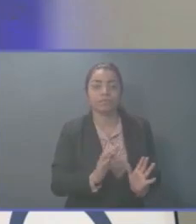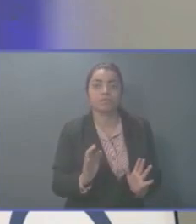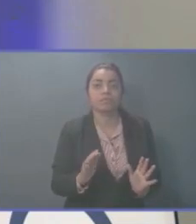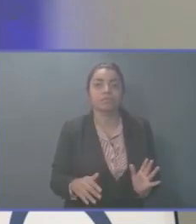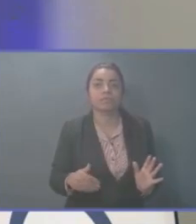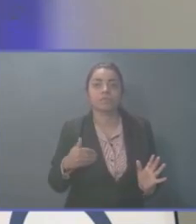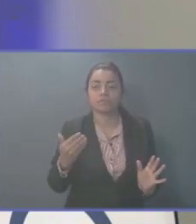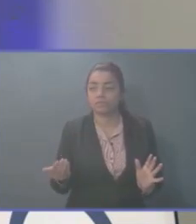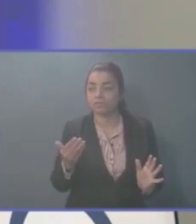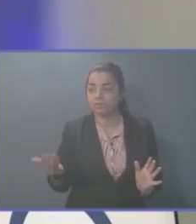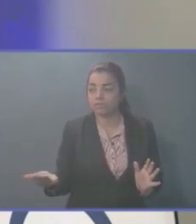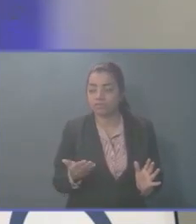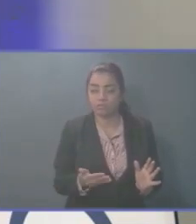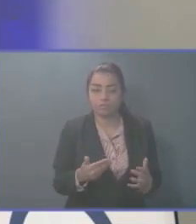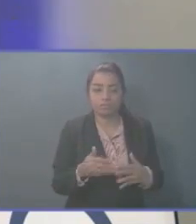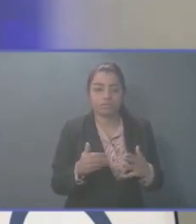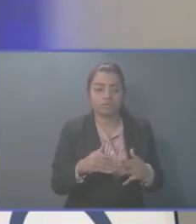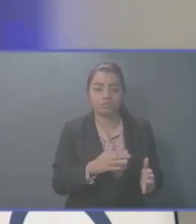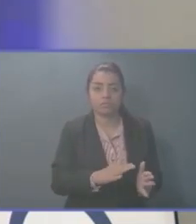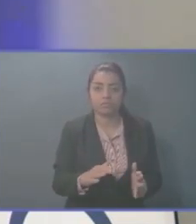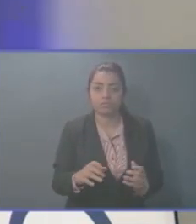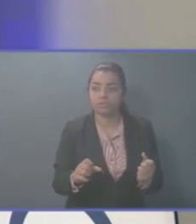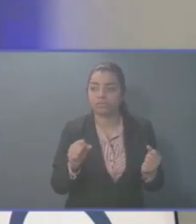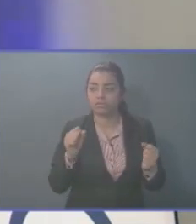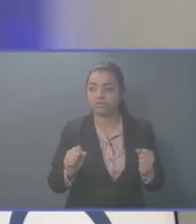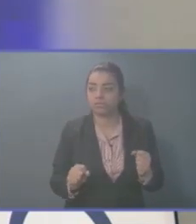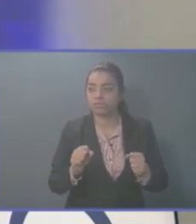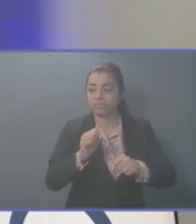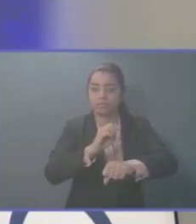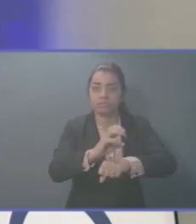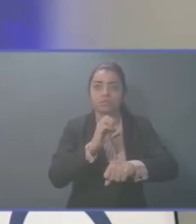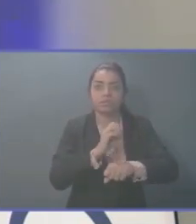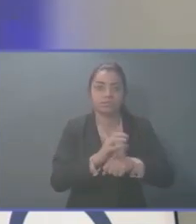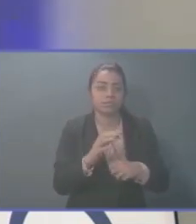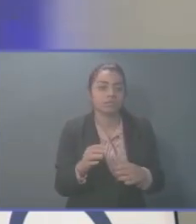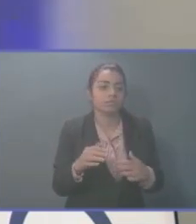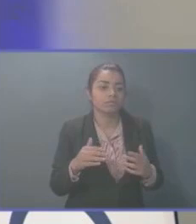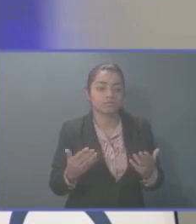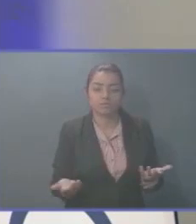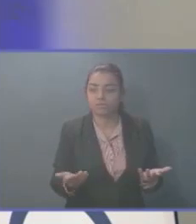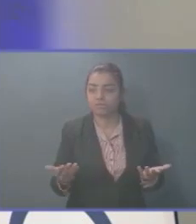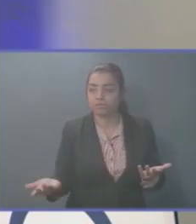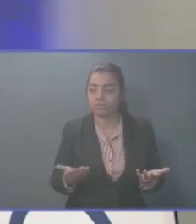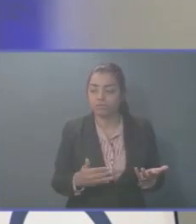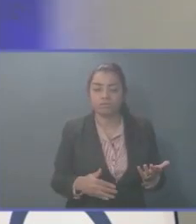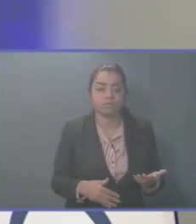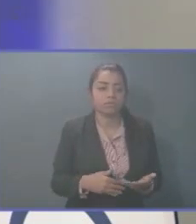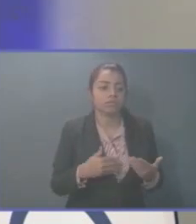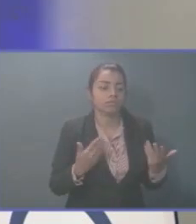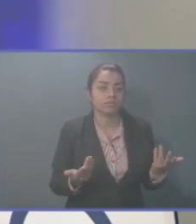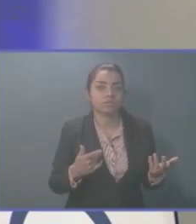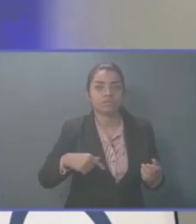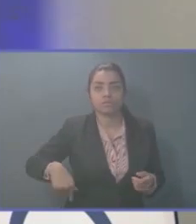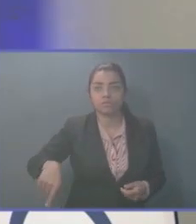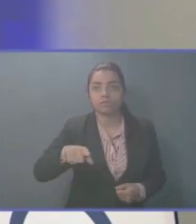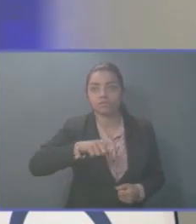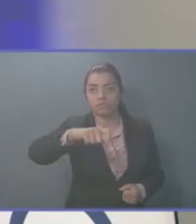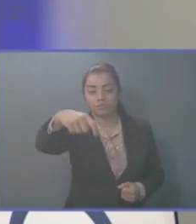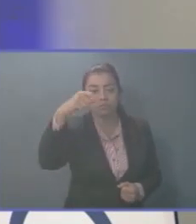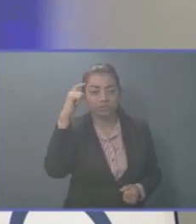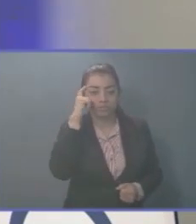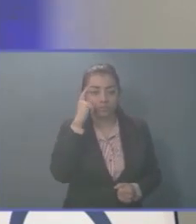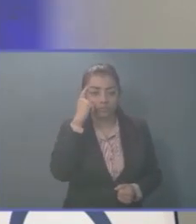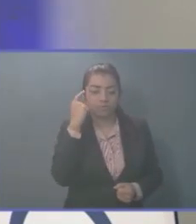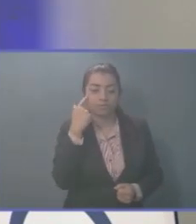no teníamos ciertos elementos que surgieron posteriormente durante el análisis y el tiempo que